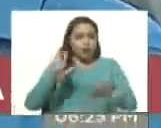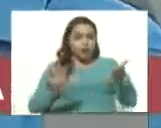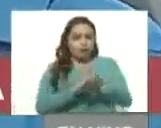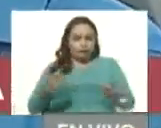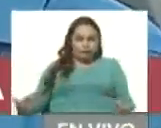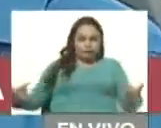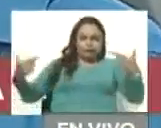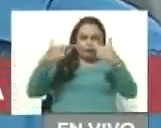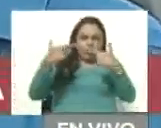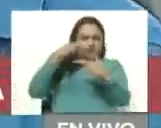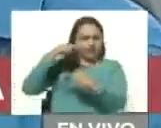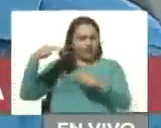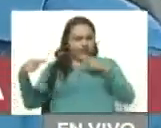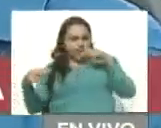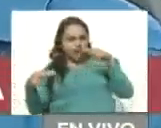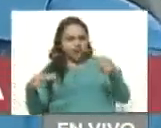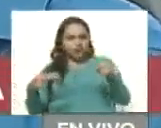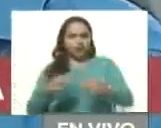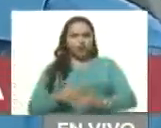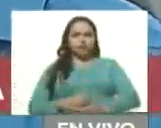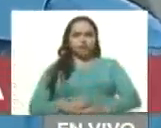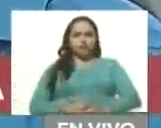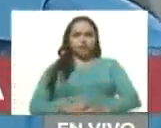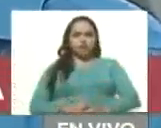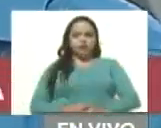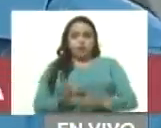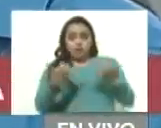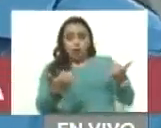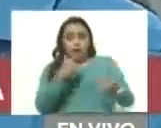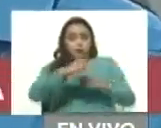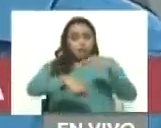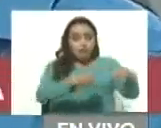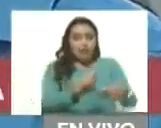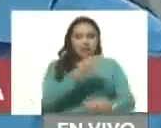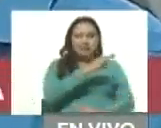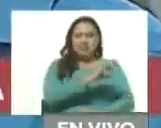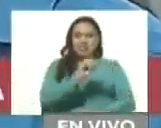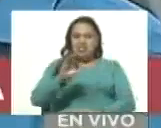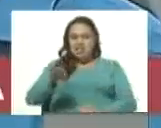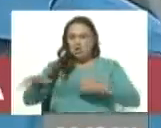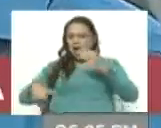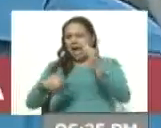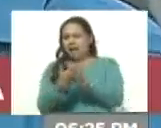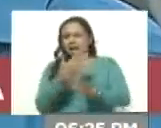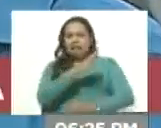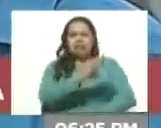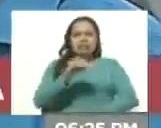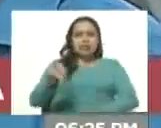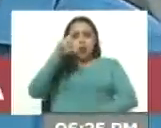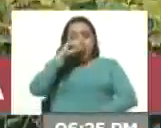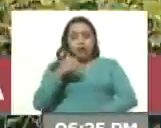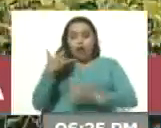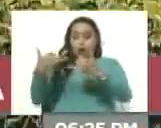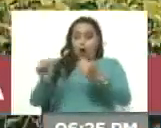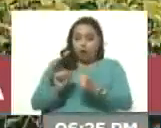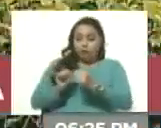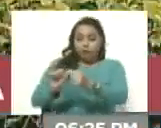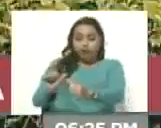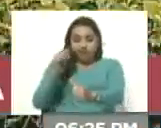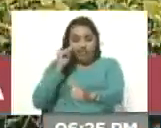de visiones que obviamente aún luego de 300 400 y 500 años aún se mantiene vigente